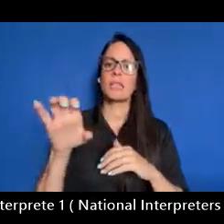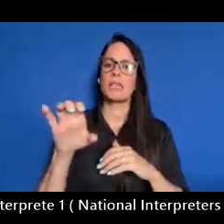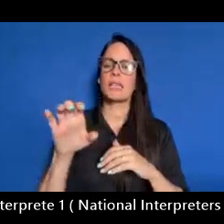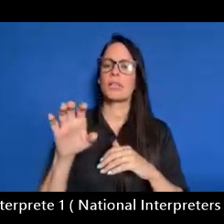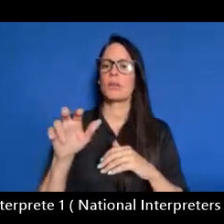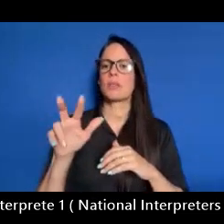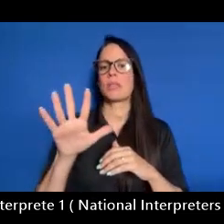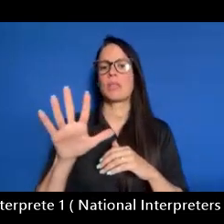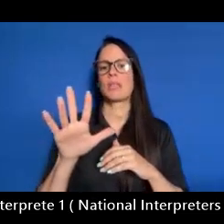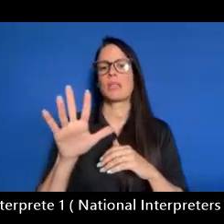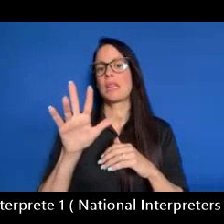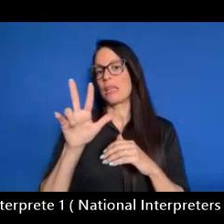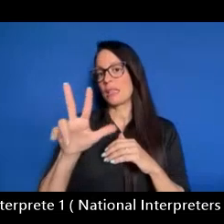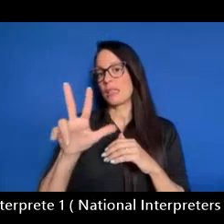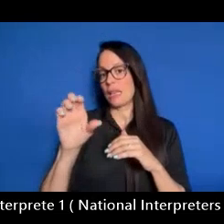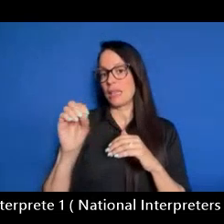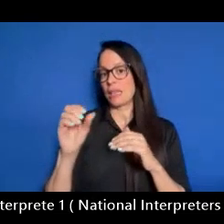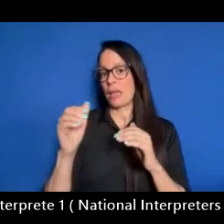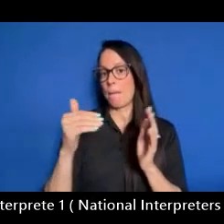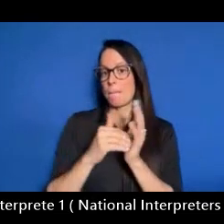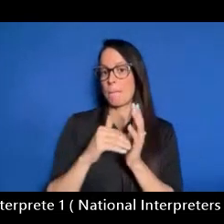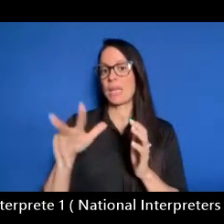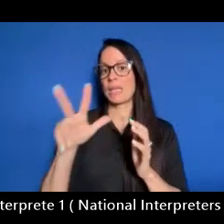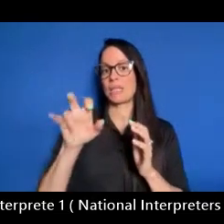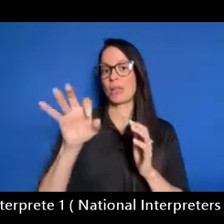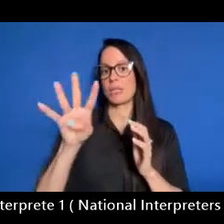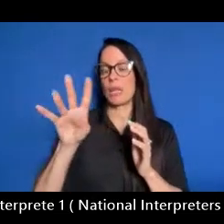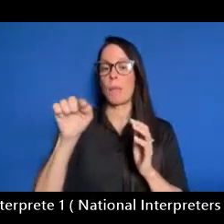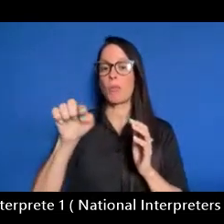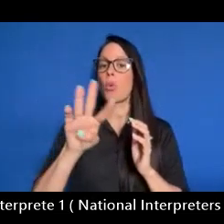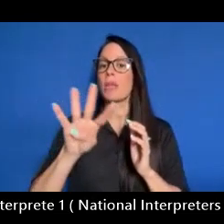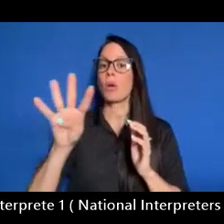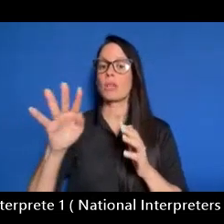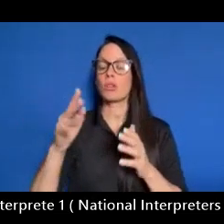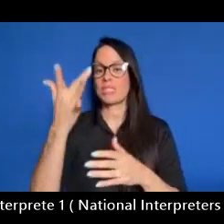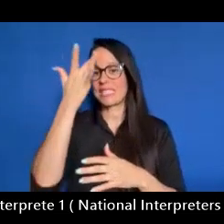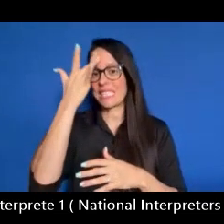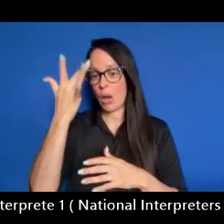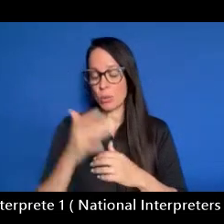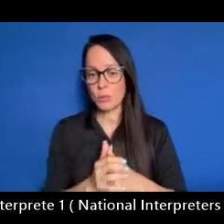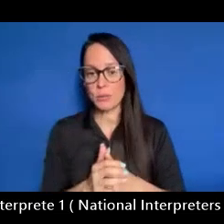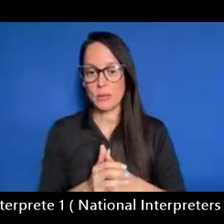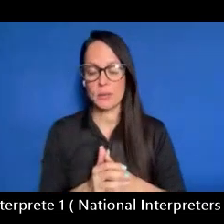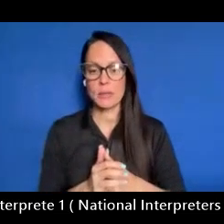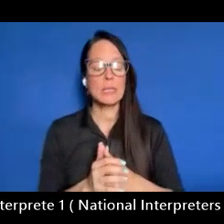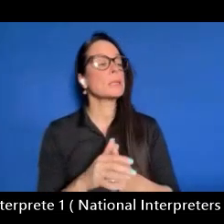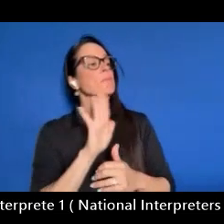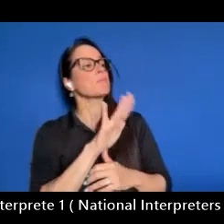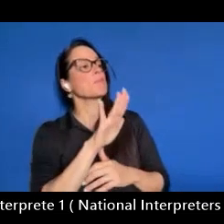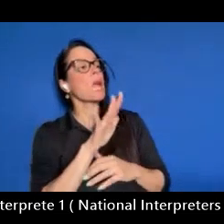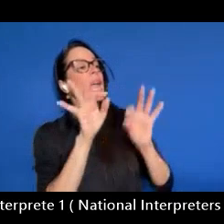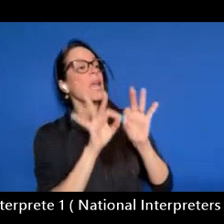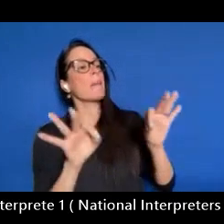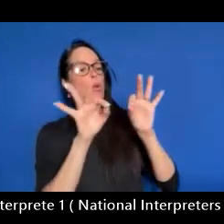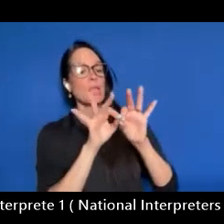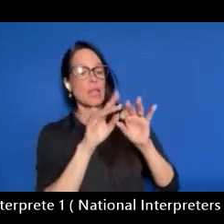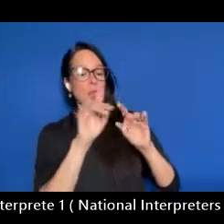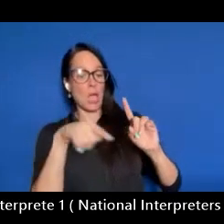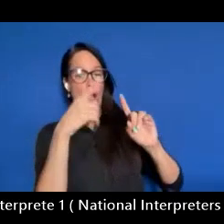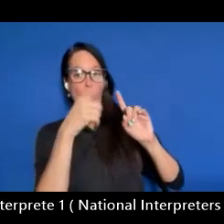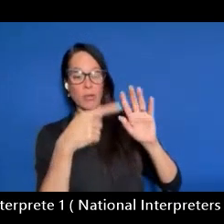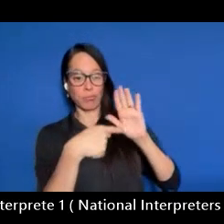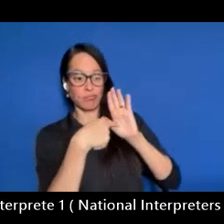15.330.396,44 centavos. Algunas de las actividades a Ahí financiar también, Carlos, es importante porque en ese momento, cuando la convocatoria sale, lo que